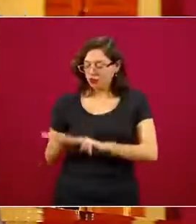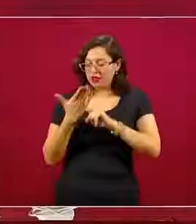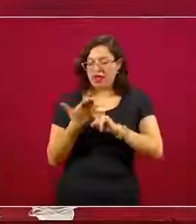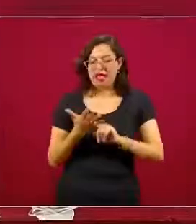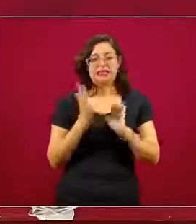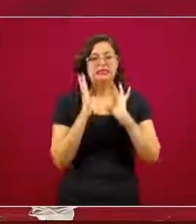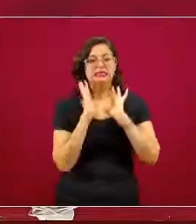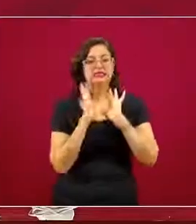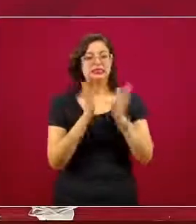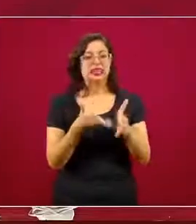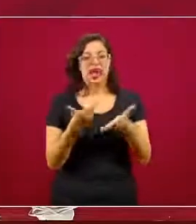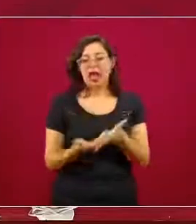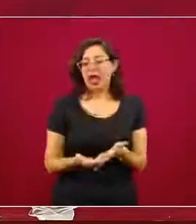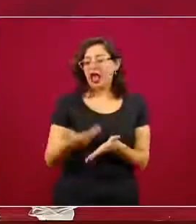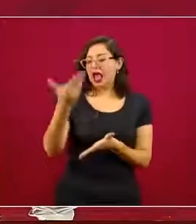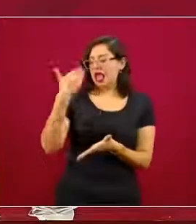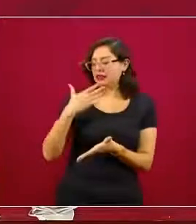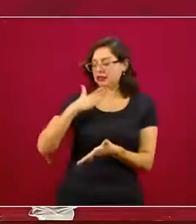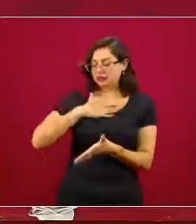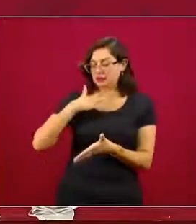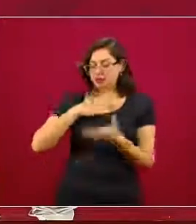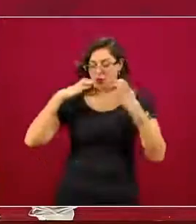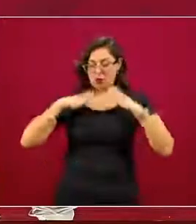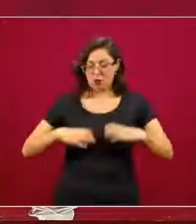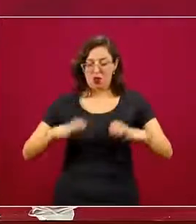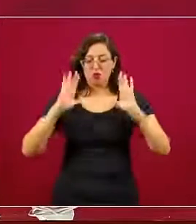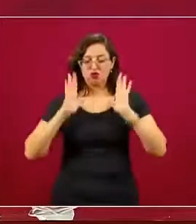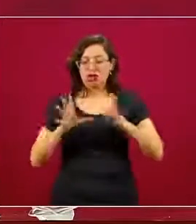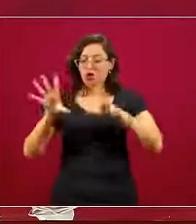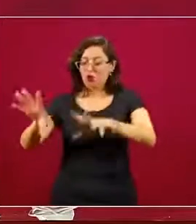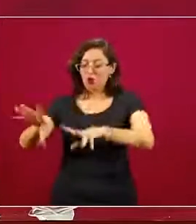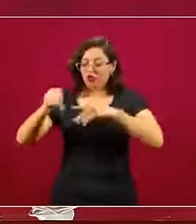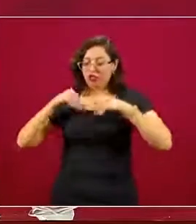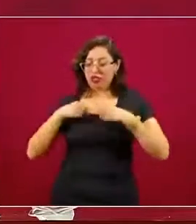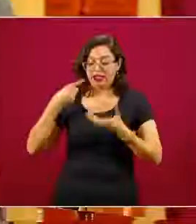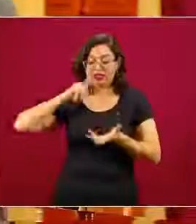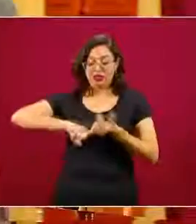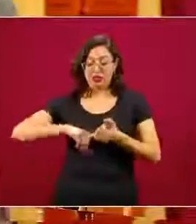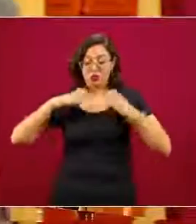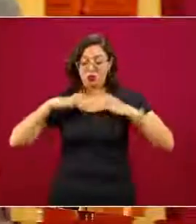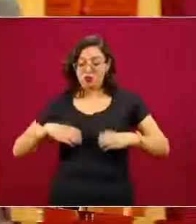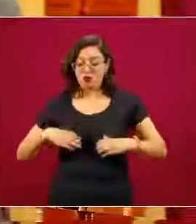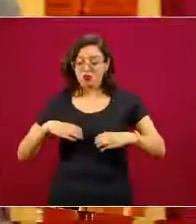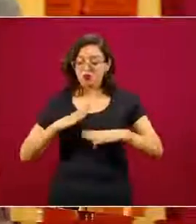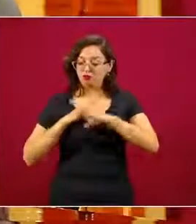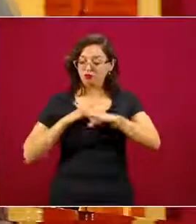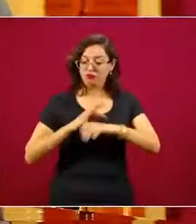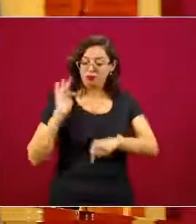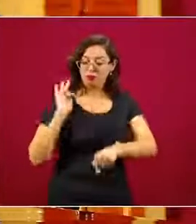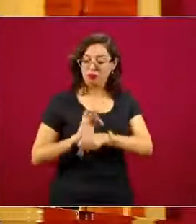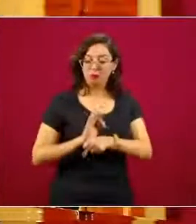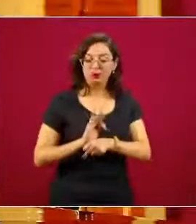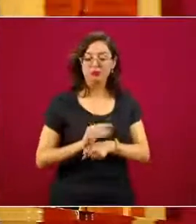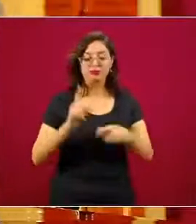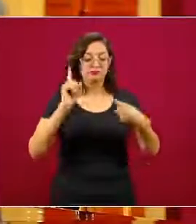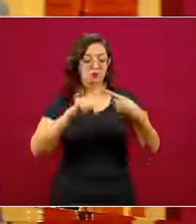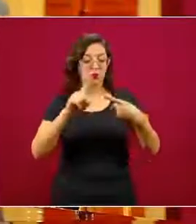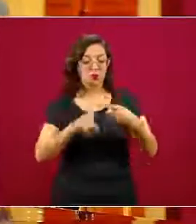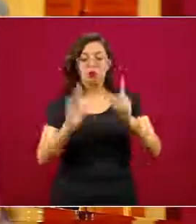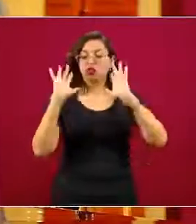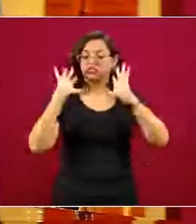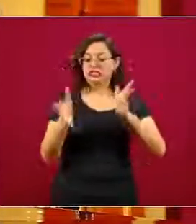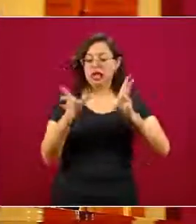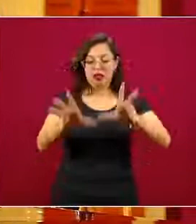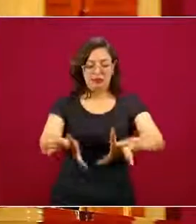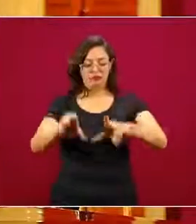tuve porque detecté anticuerpos contra COVID, contra el virus SARS-CoV-2, y entonces, 1, ya me dio,